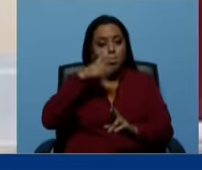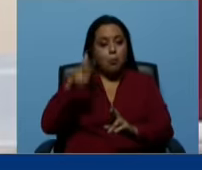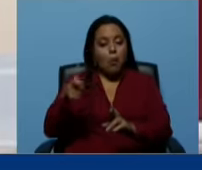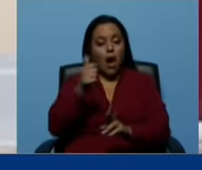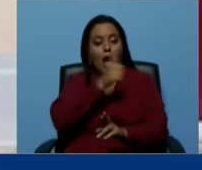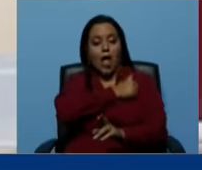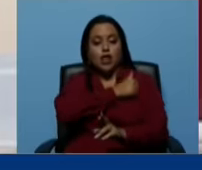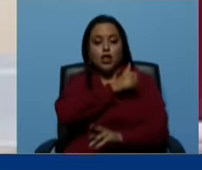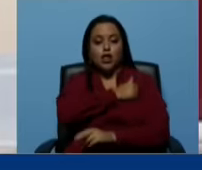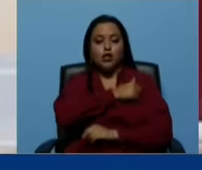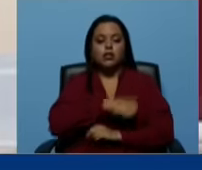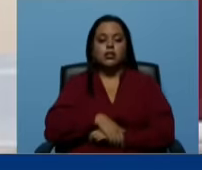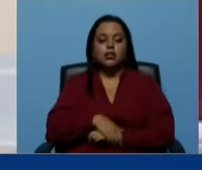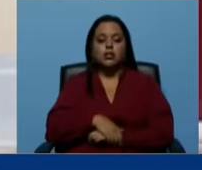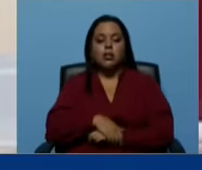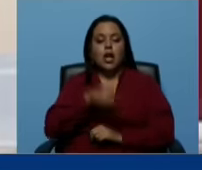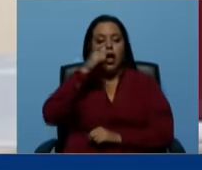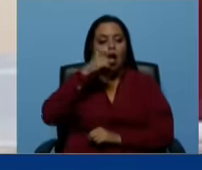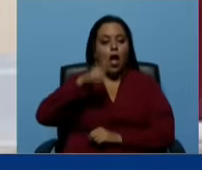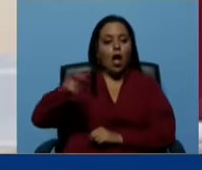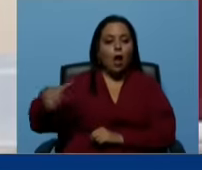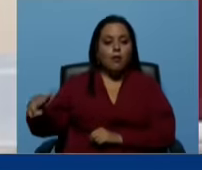los pueblos indígenas.